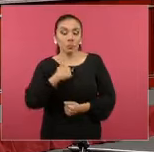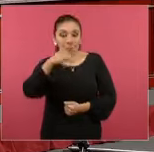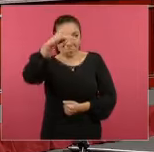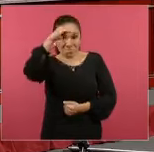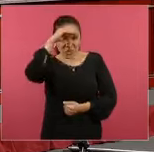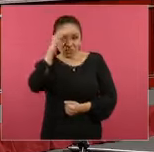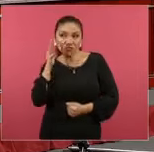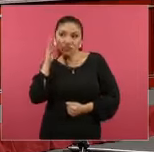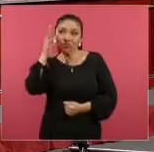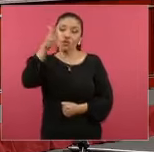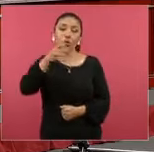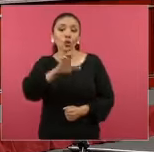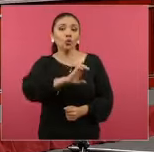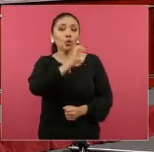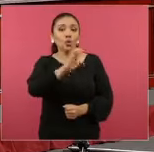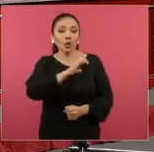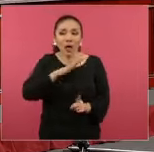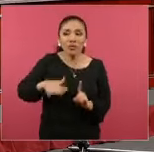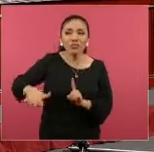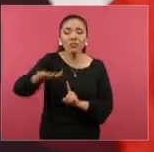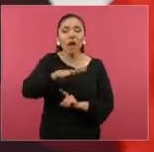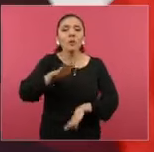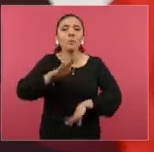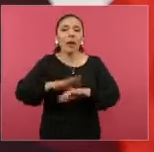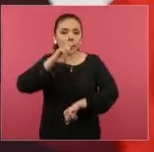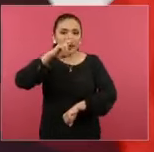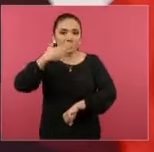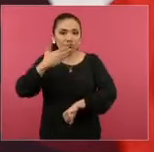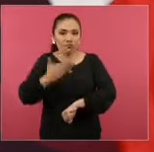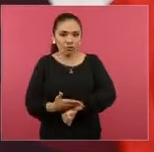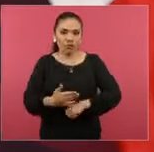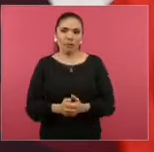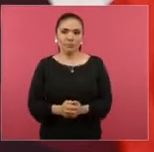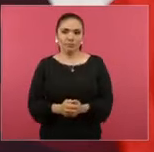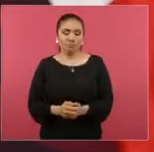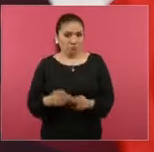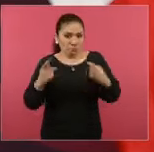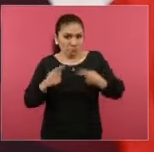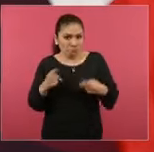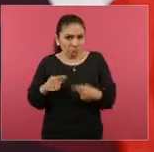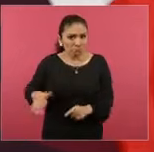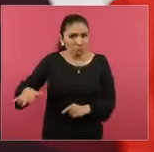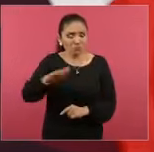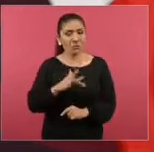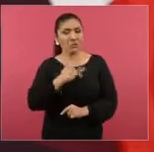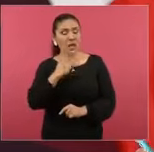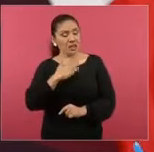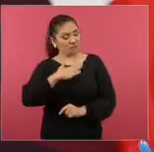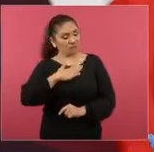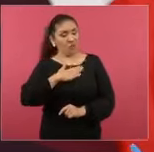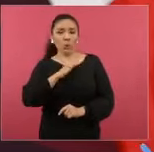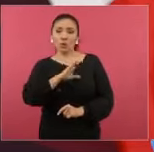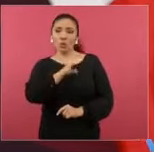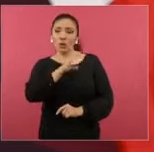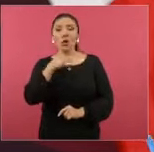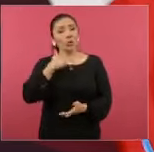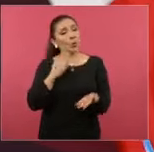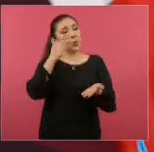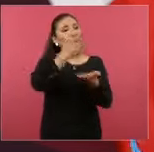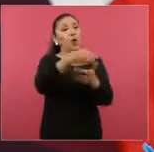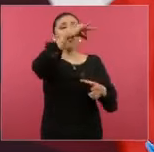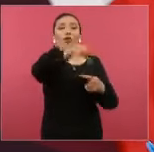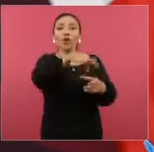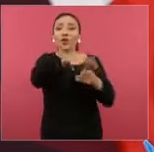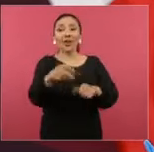ciudadanos responsables. O sea, ciudadanos que no consideren que ser ciudadano es ir a votar el día